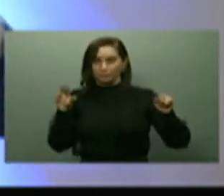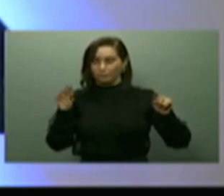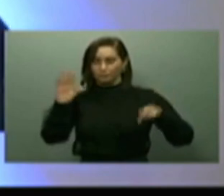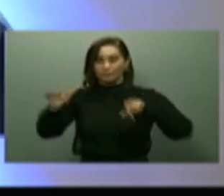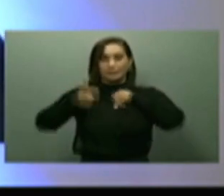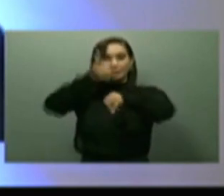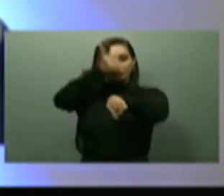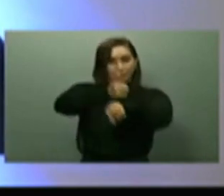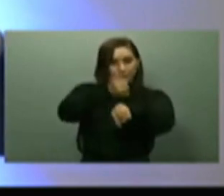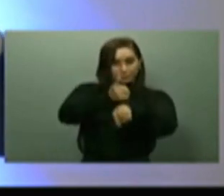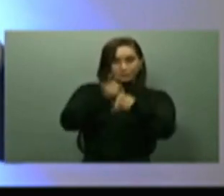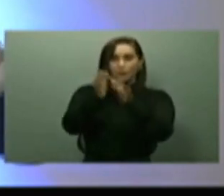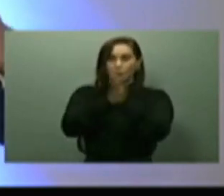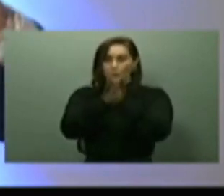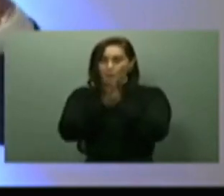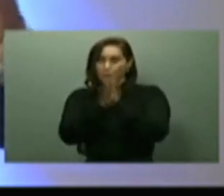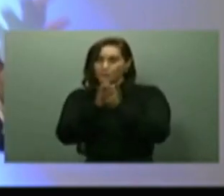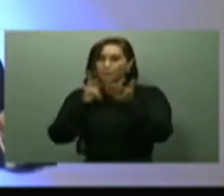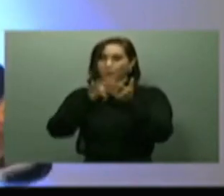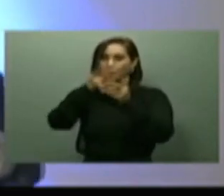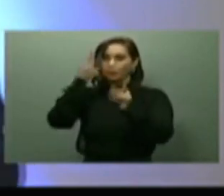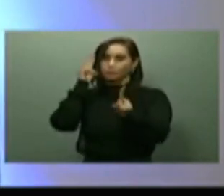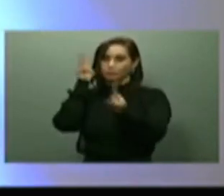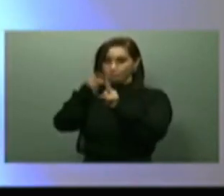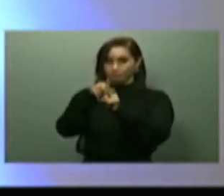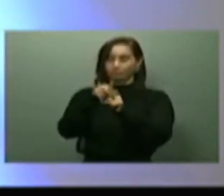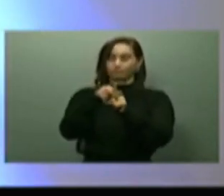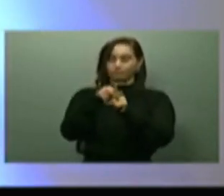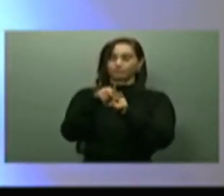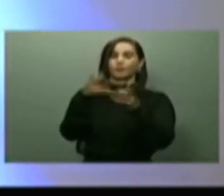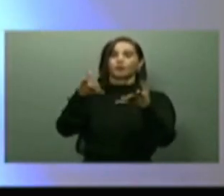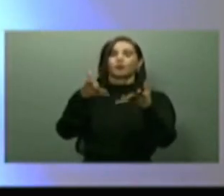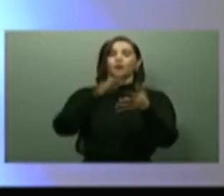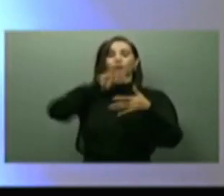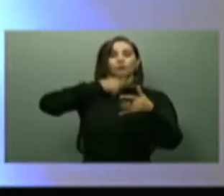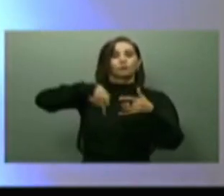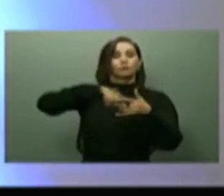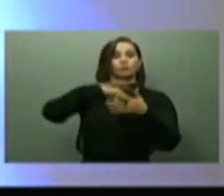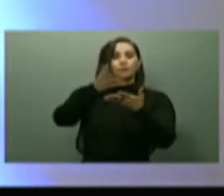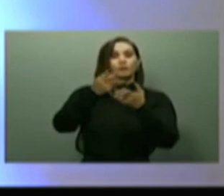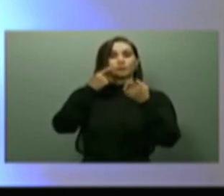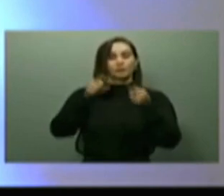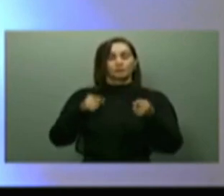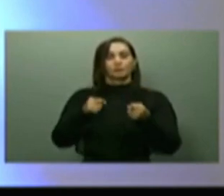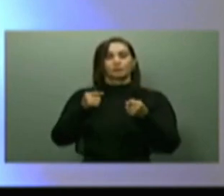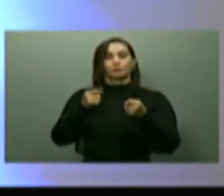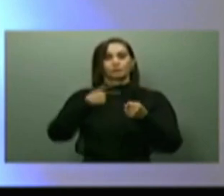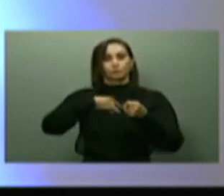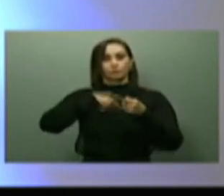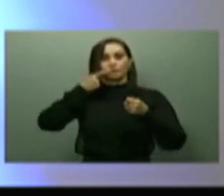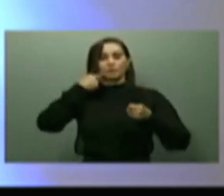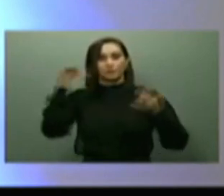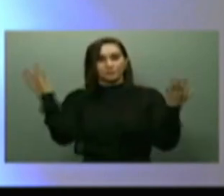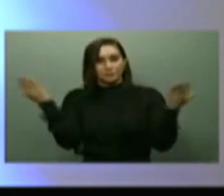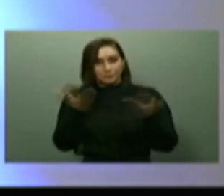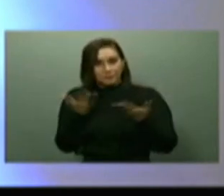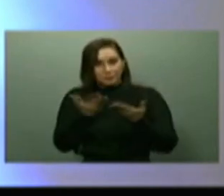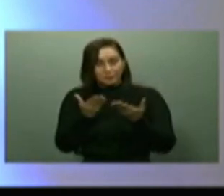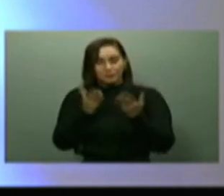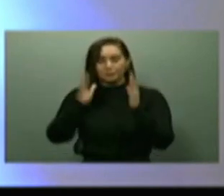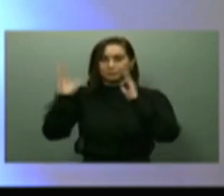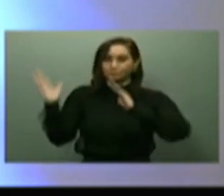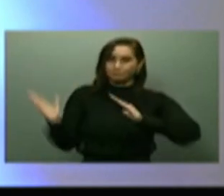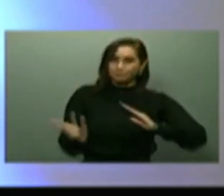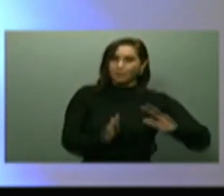establecer e incentivar el programa y visualizar, y eso es lo que queremos hacer, pero yo anuncio aquí que estamos en proceso,